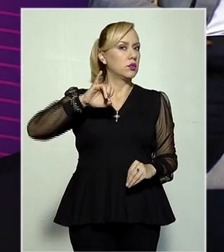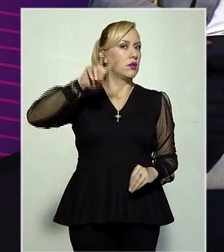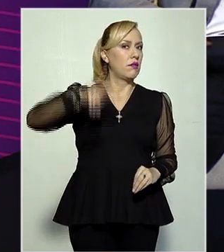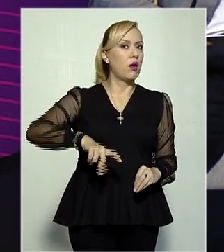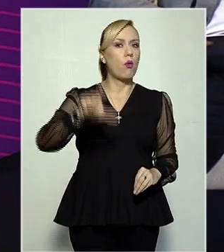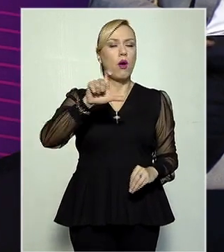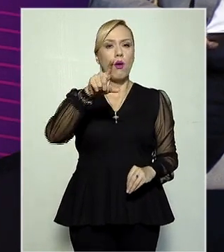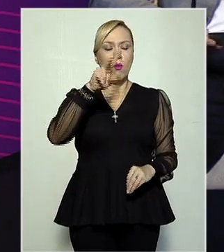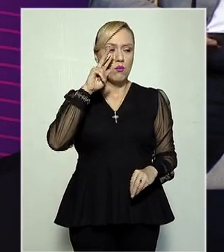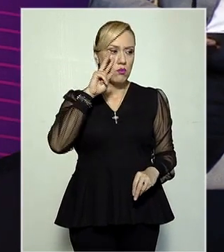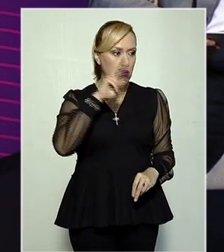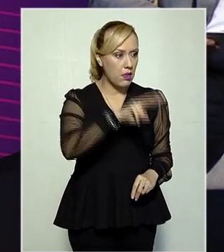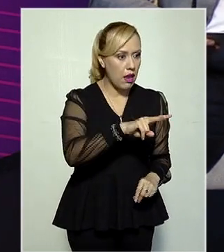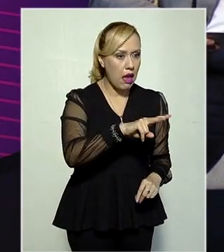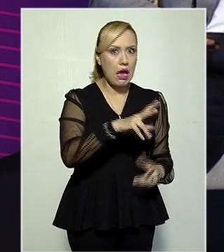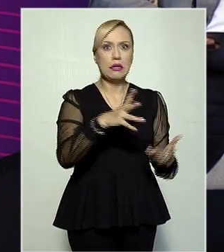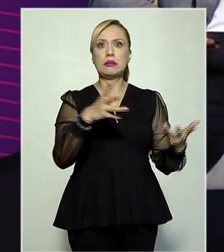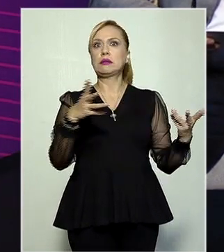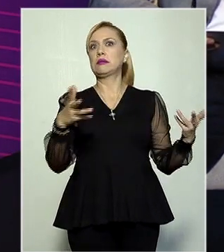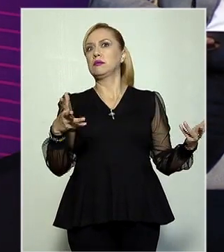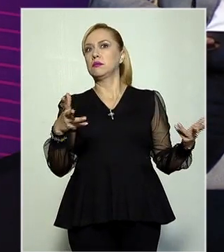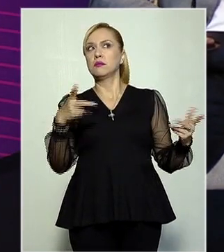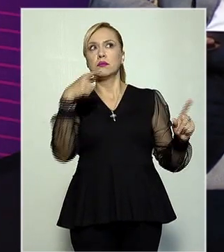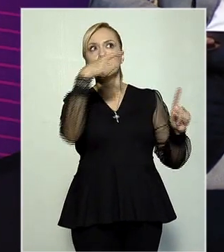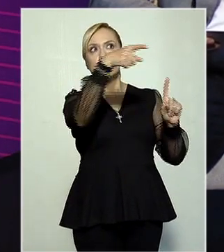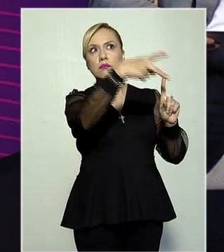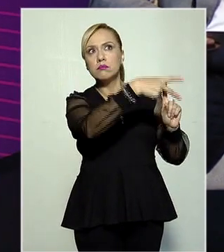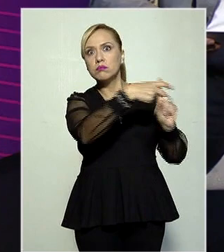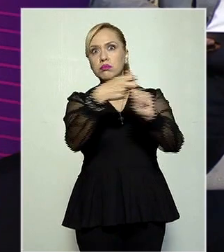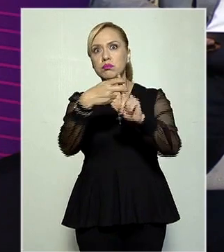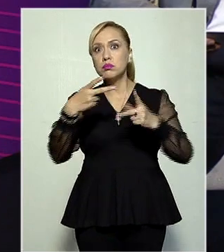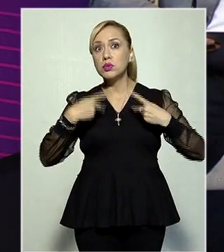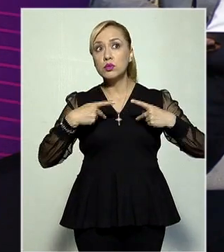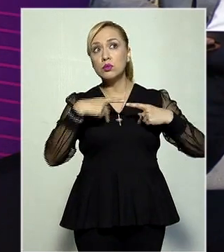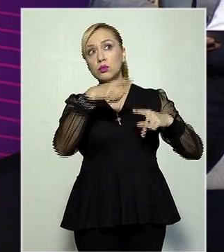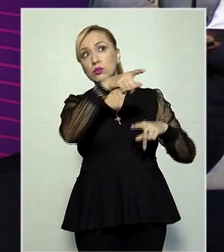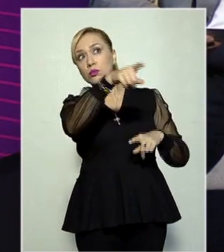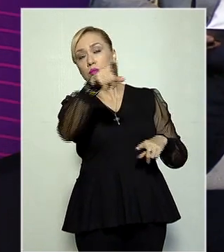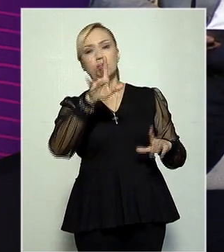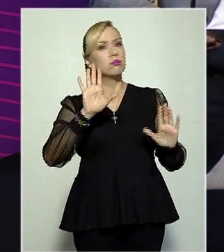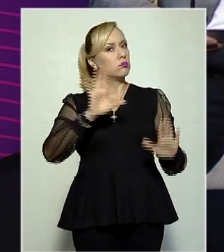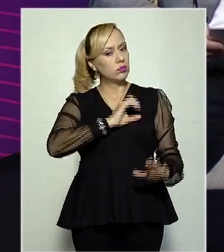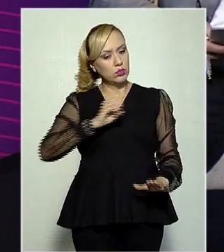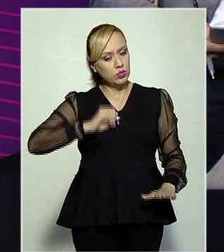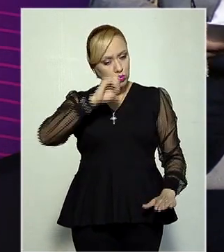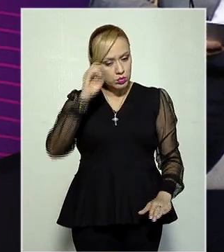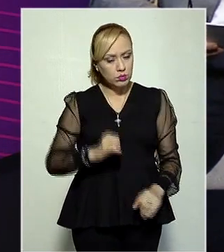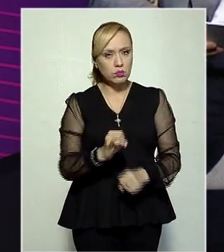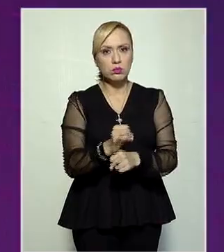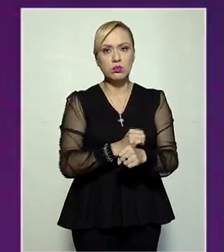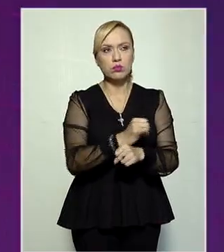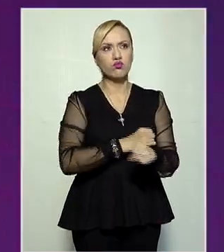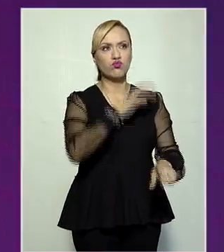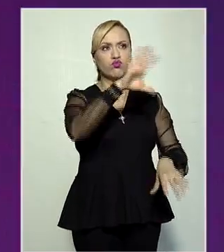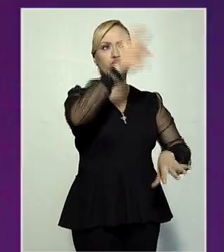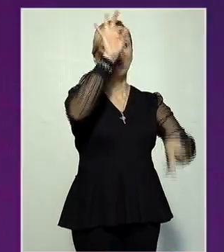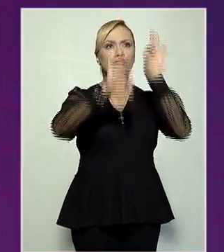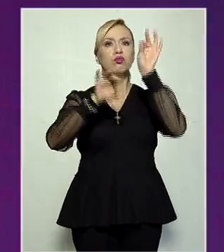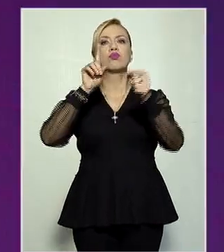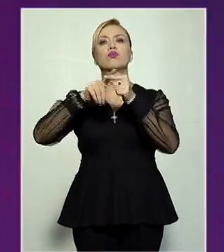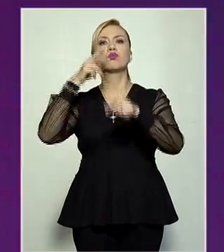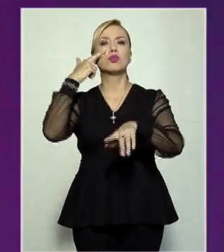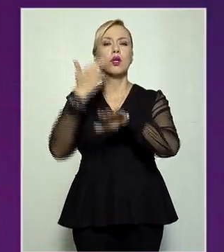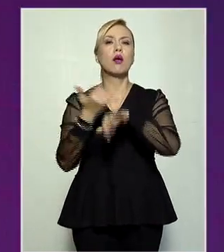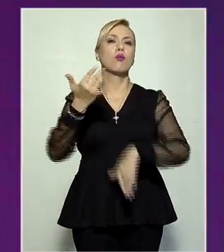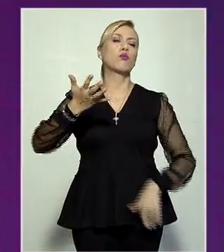de ellas, ¿no? Aunque sean cometidas por particulares, hay deberes muy específicos de investigar, dar con los perpetradores y de